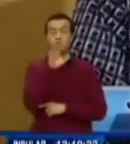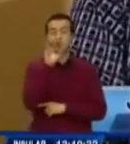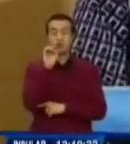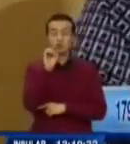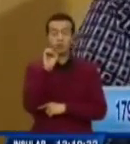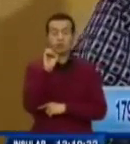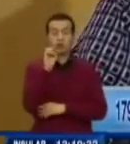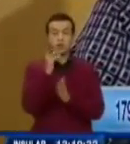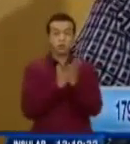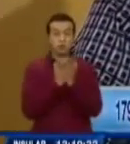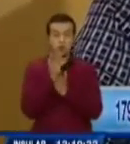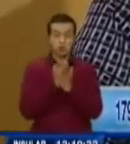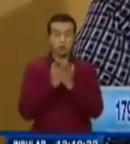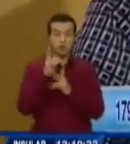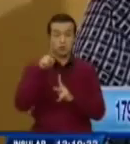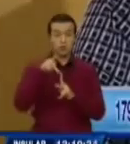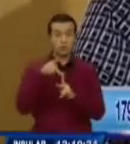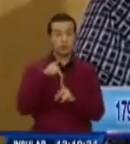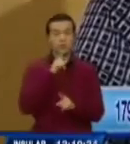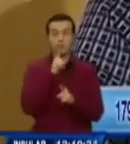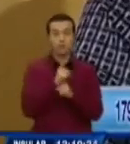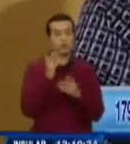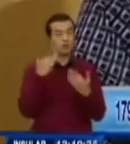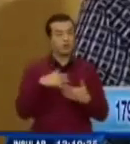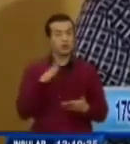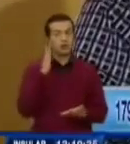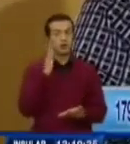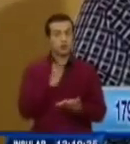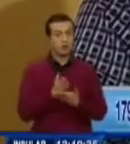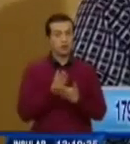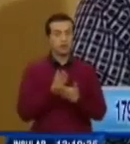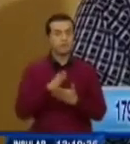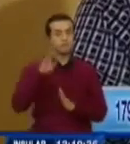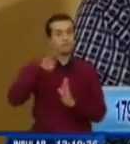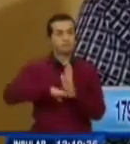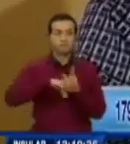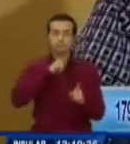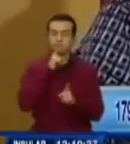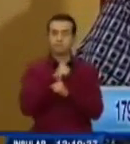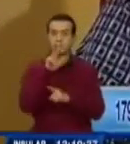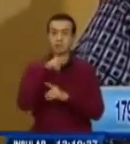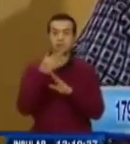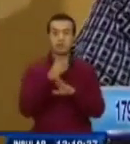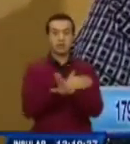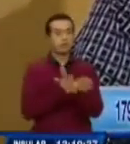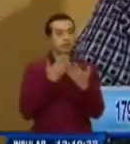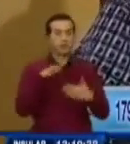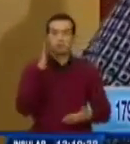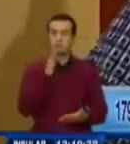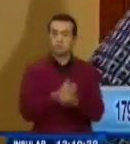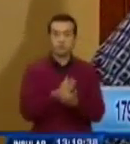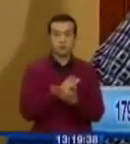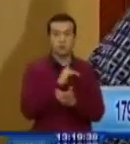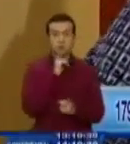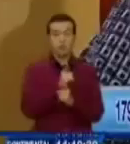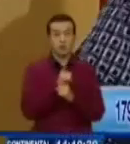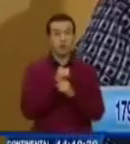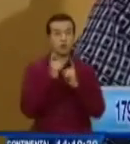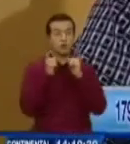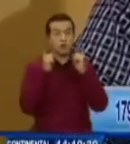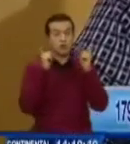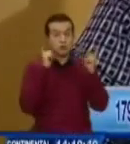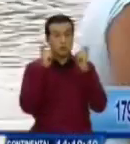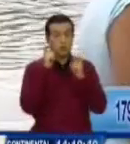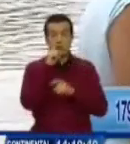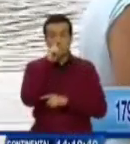200 servidores en la prefectura. Ya nosotros allí nos ajustamos los pantalones hace 3 meses. Ya no podemos hacer más ajustes